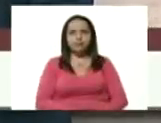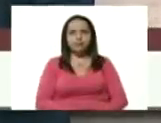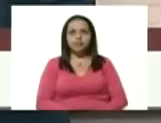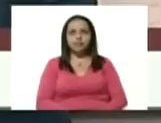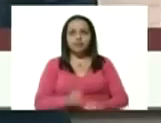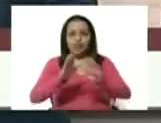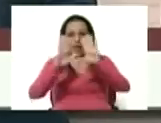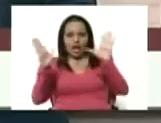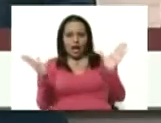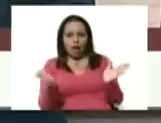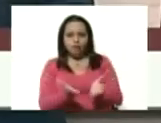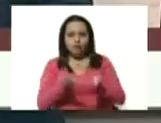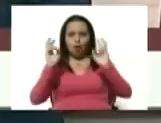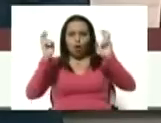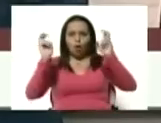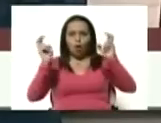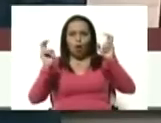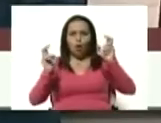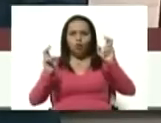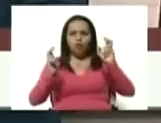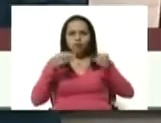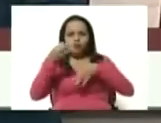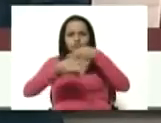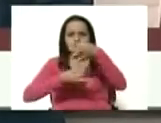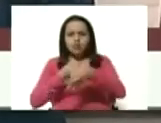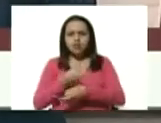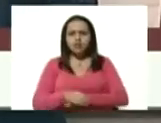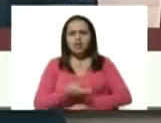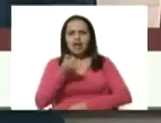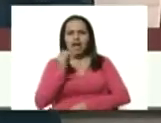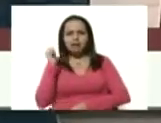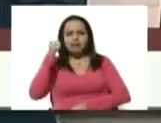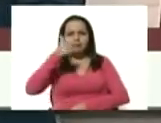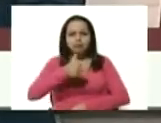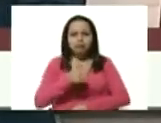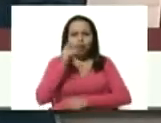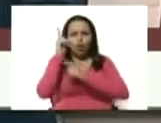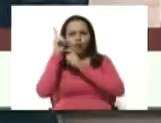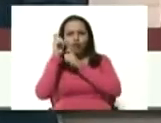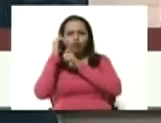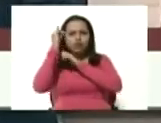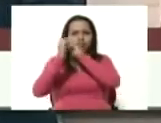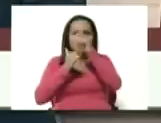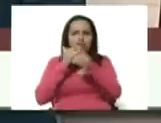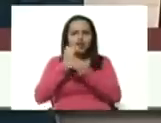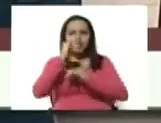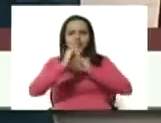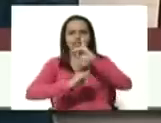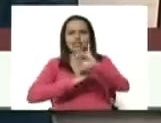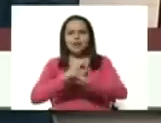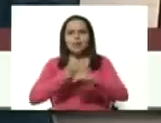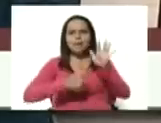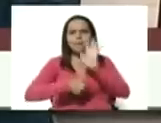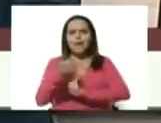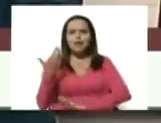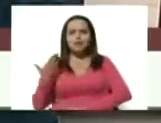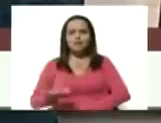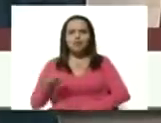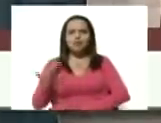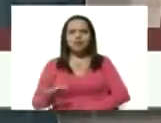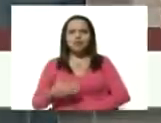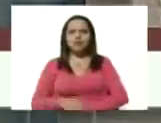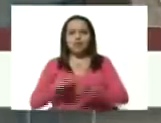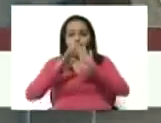en Contexto, espacio televisivo donde destaca el recorrido en imágenes y acontecimientos internacionales más relevantes a